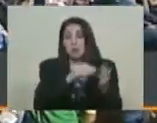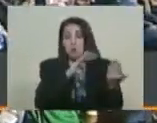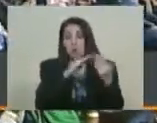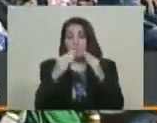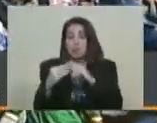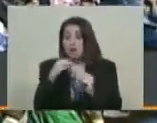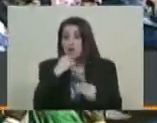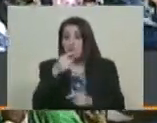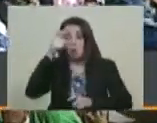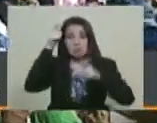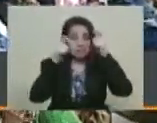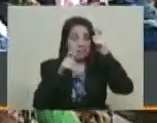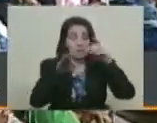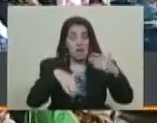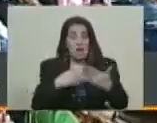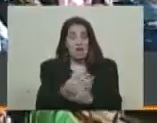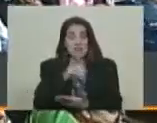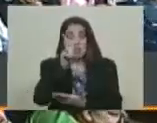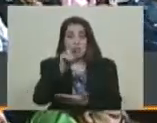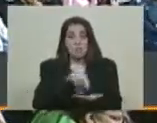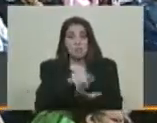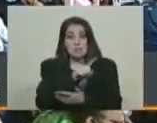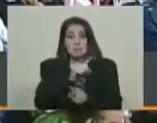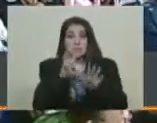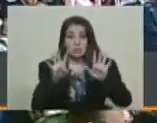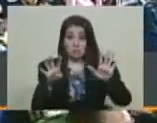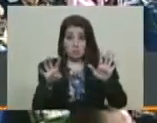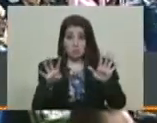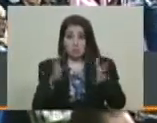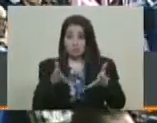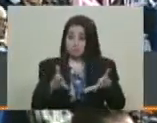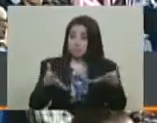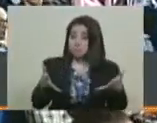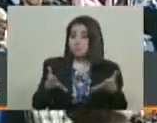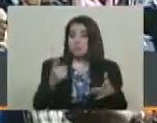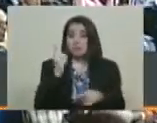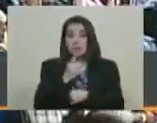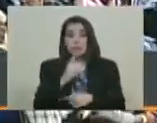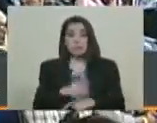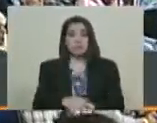este periodo hasta el 2019. Tenemos que lograrlo.